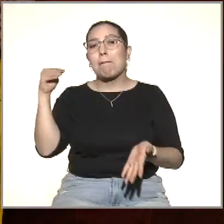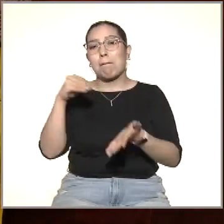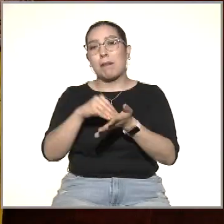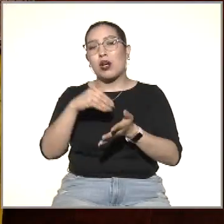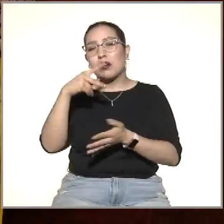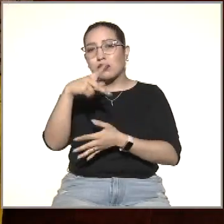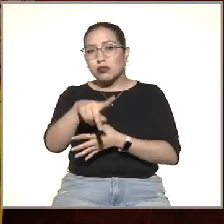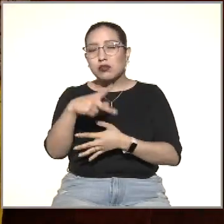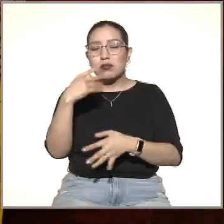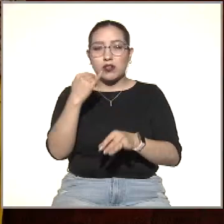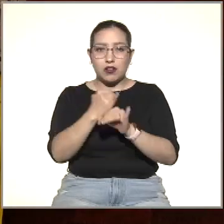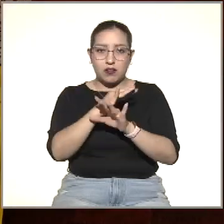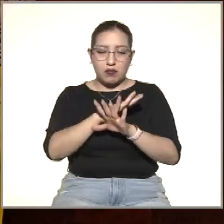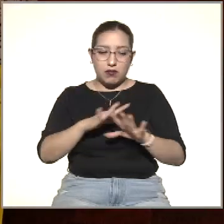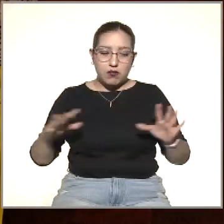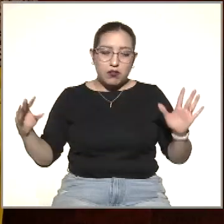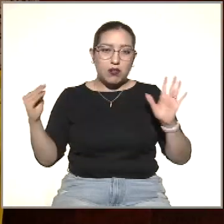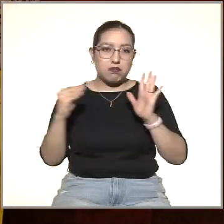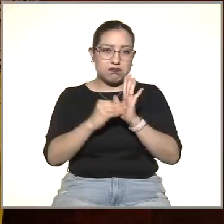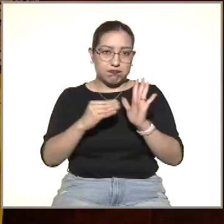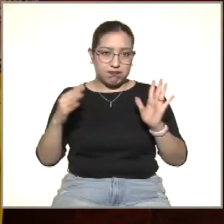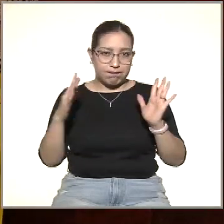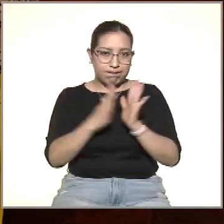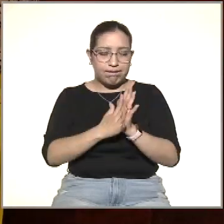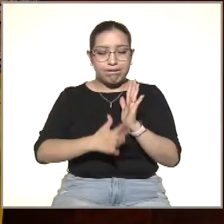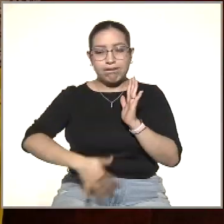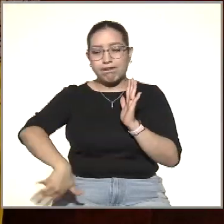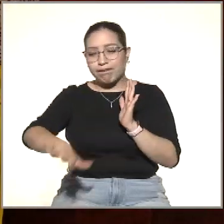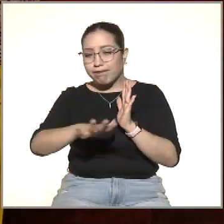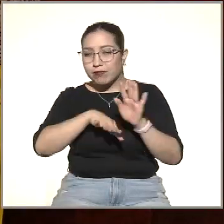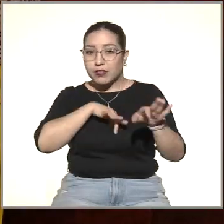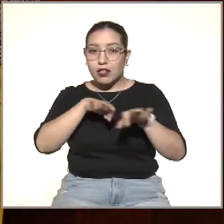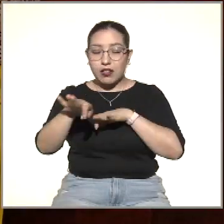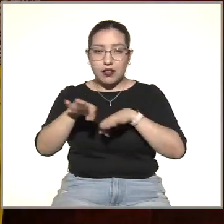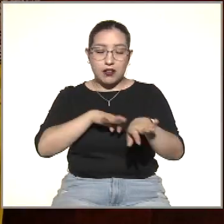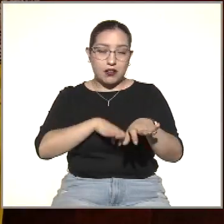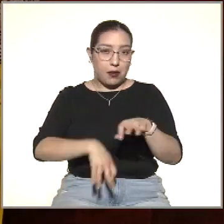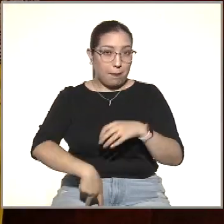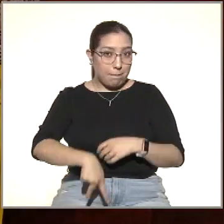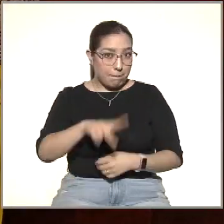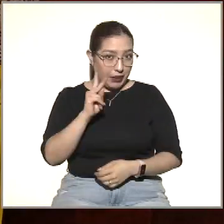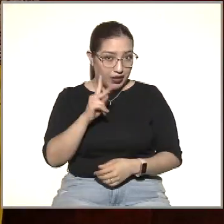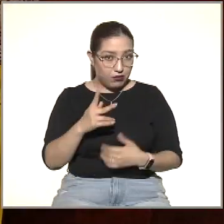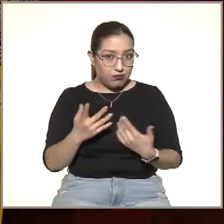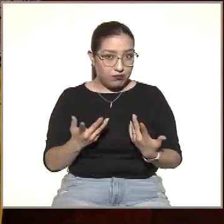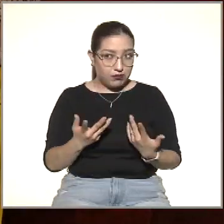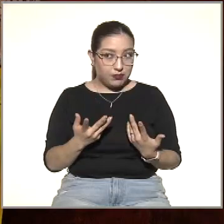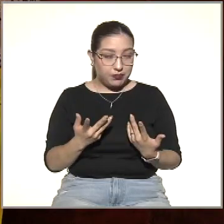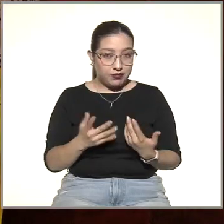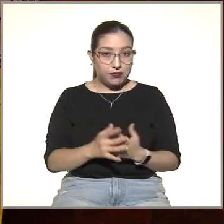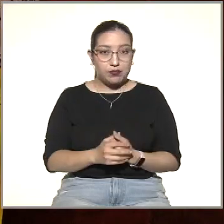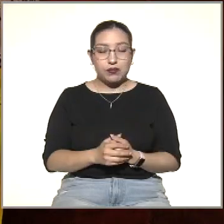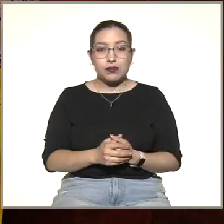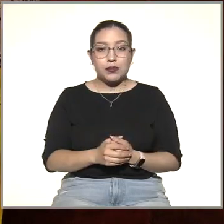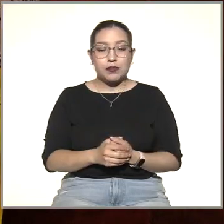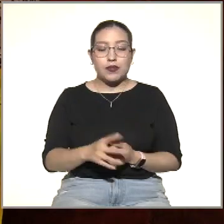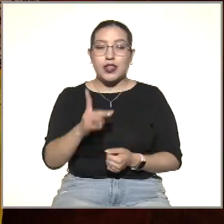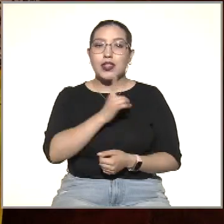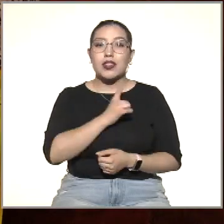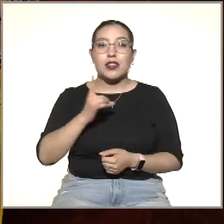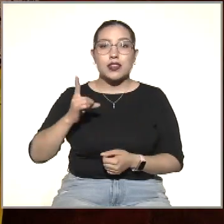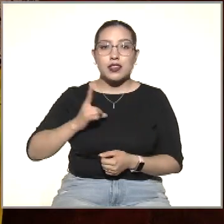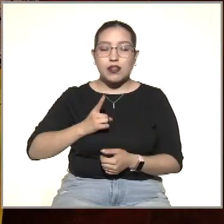podemos hacer la búsqueda de trabajo, etcétera, etcétera. Y la realidad es que radica muchas veces en cómo formamos nuestro